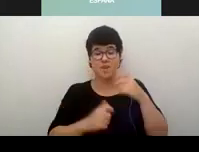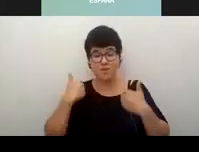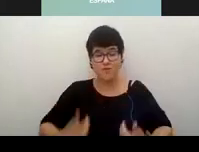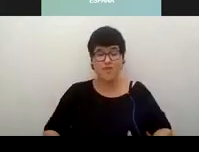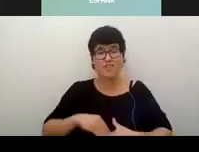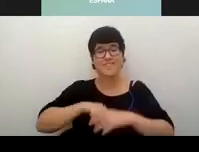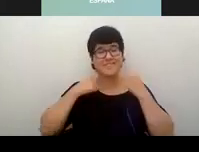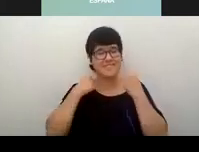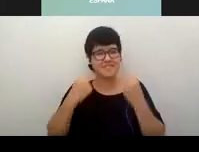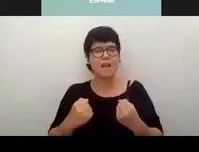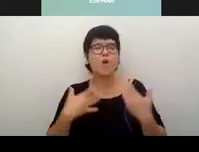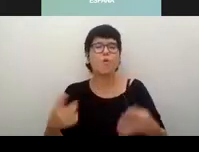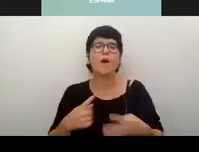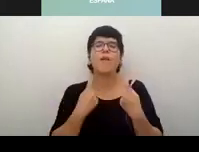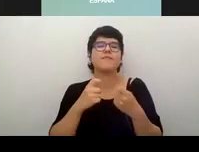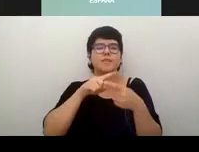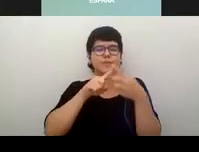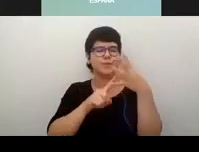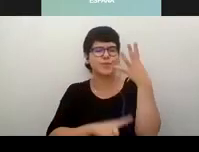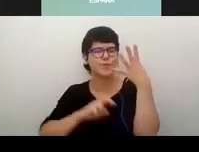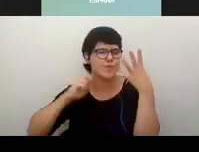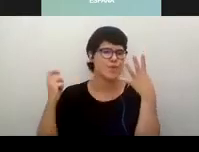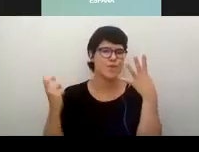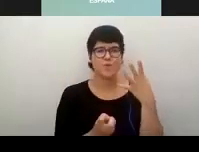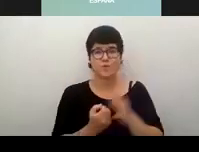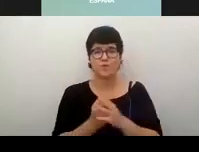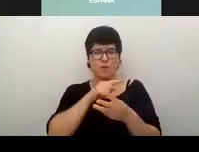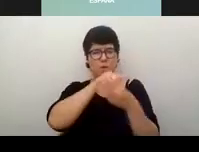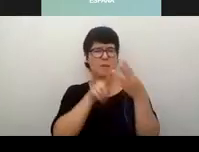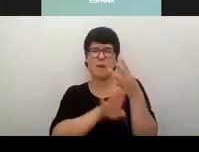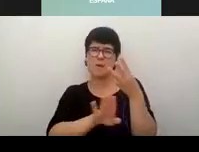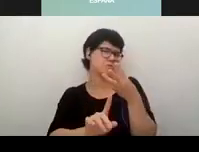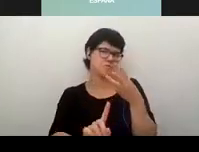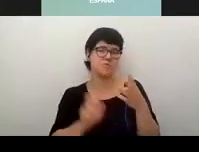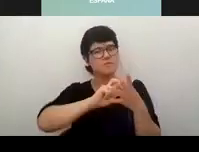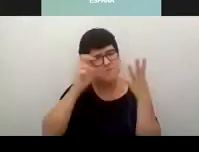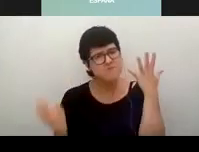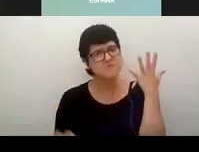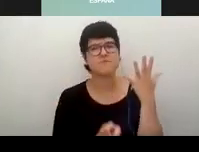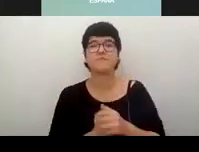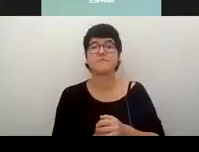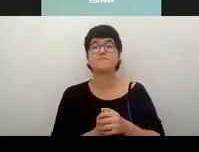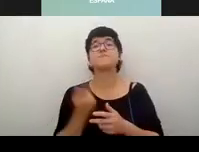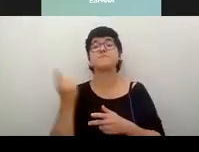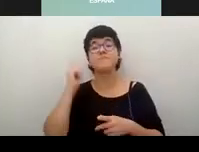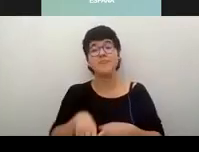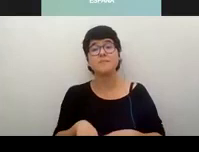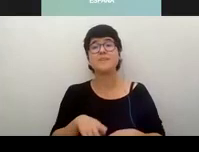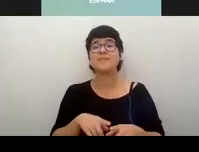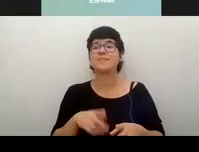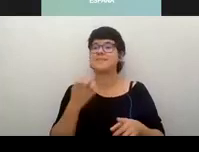El ejercicio también se ve que ayuda a restaurar la disbiosis intestinal provocada por los antibióticos, por lo tanto, después de